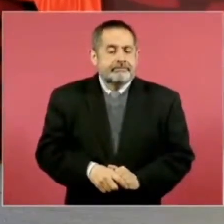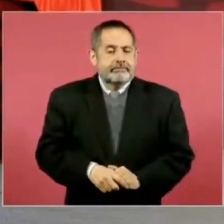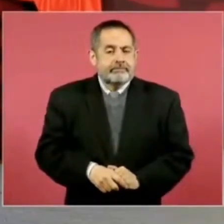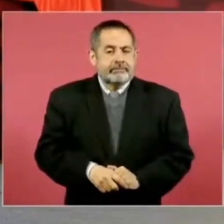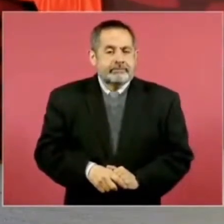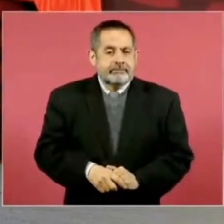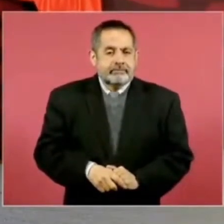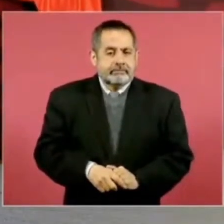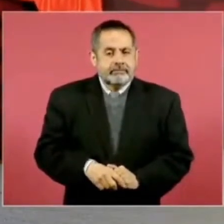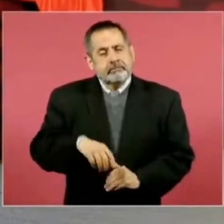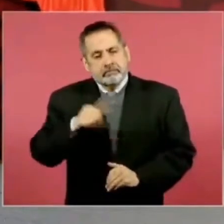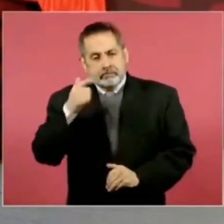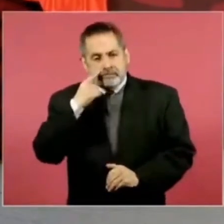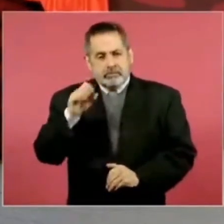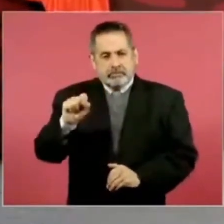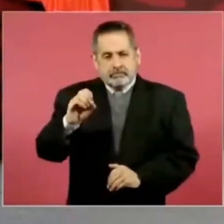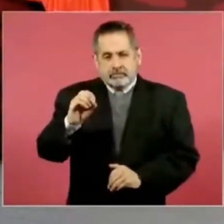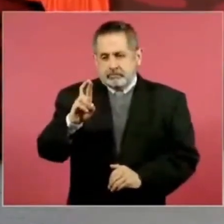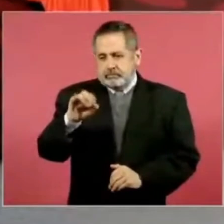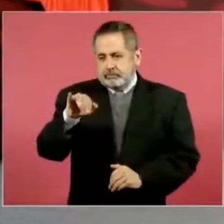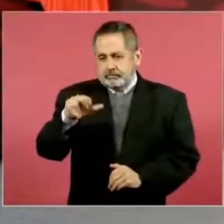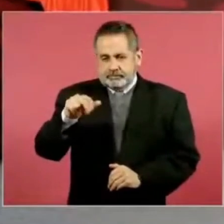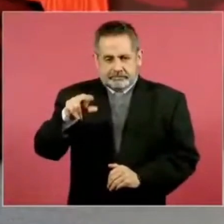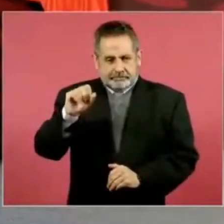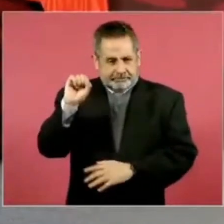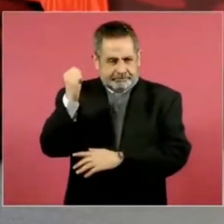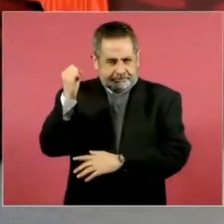Vamos a poner ahora Soriana.